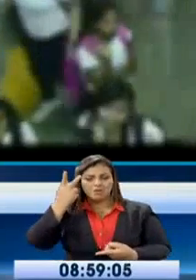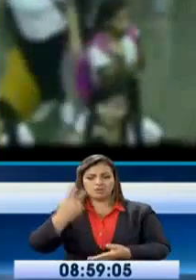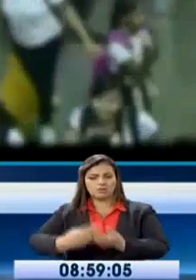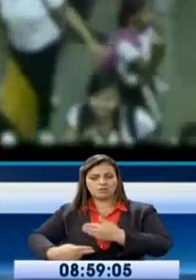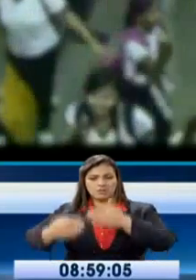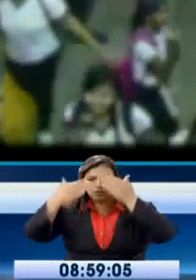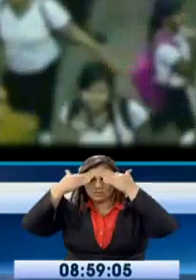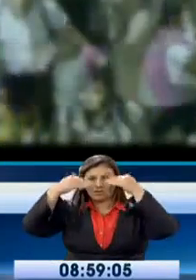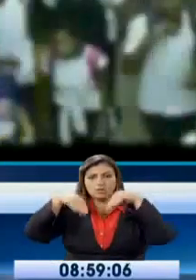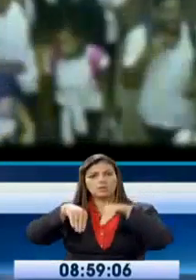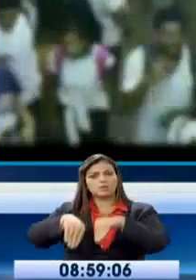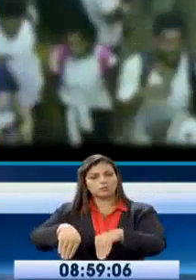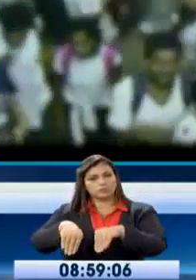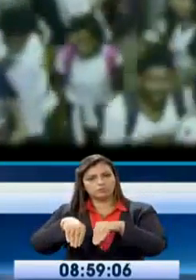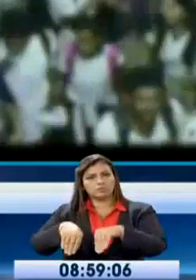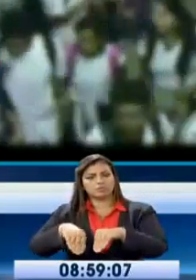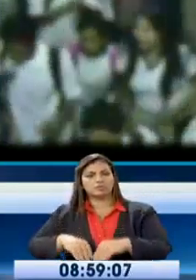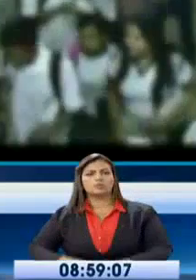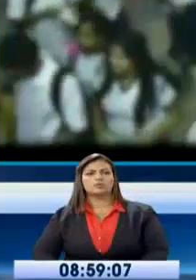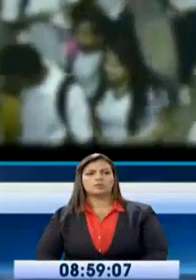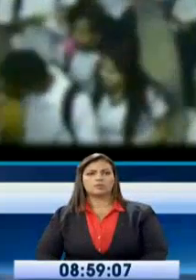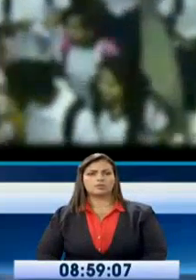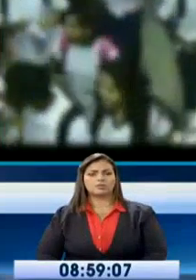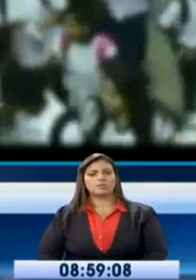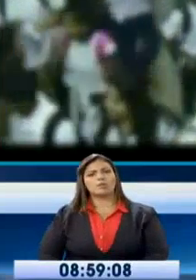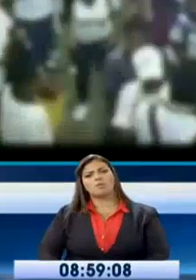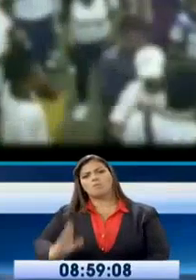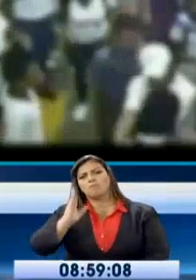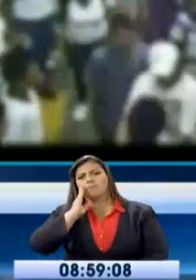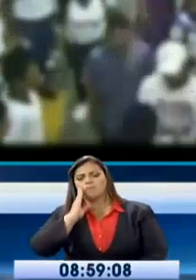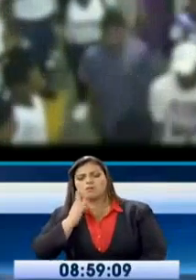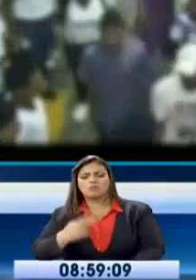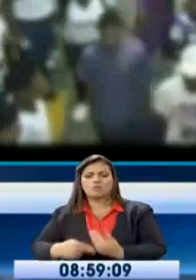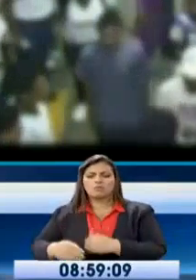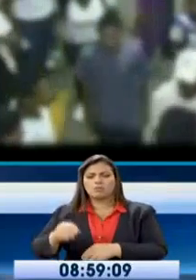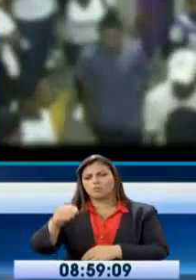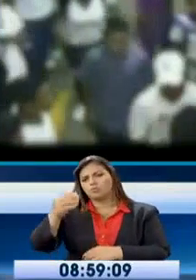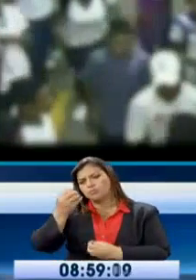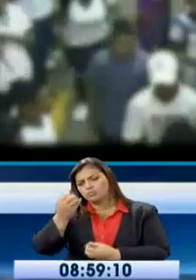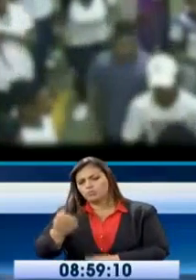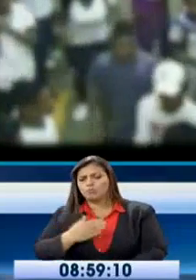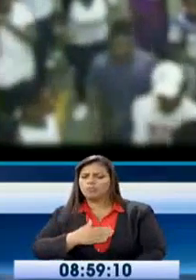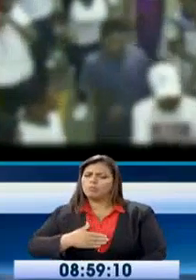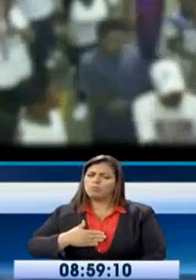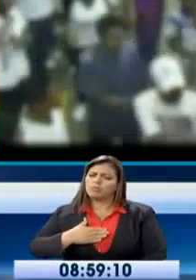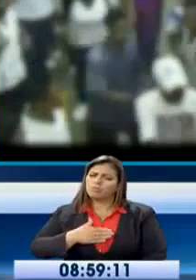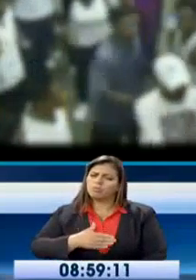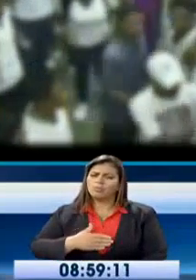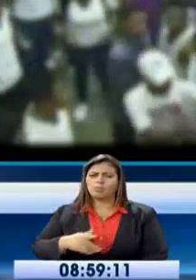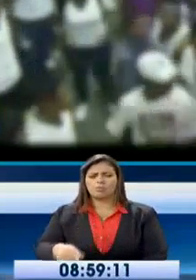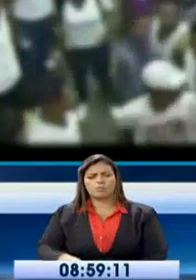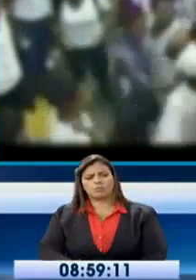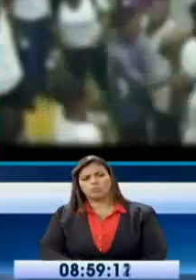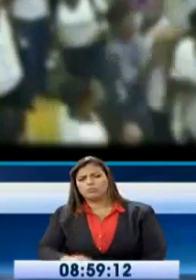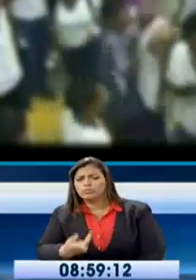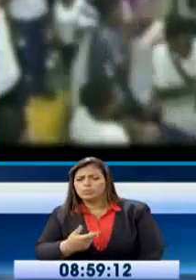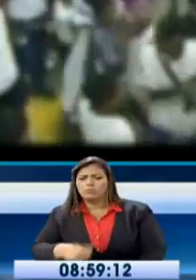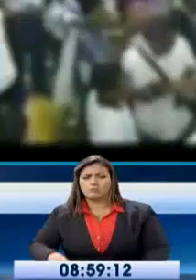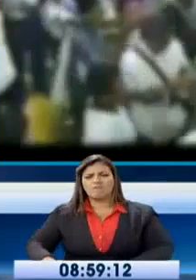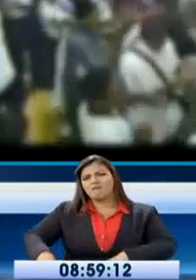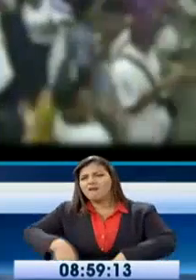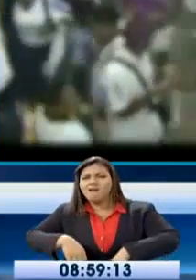padres deben, sobre todo a las chicas, a las madres, oye, mira, se ve feo eso. Yo he subido en los buses, las